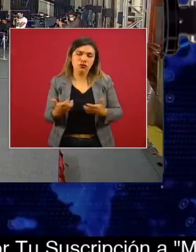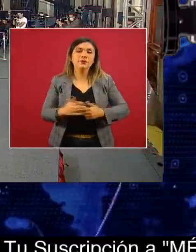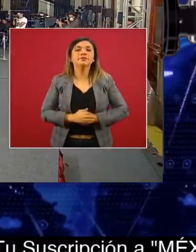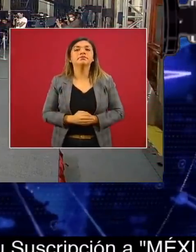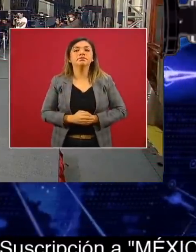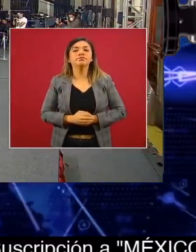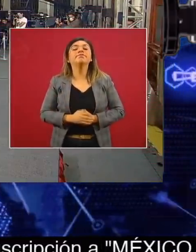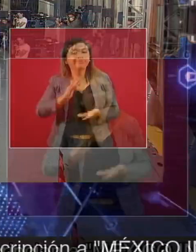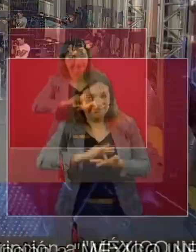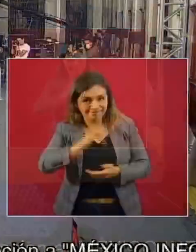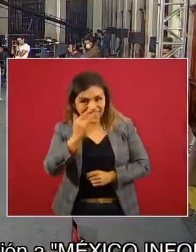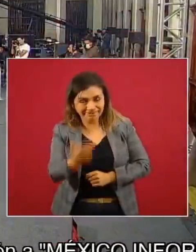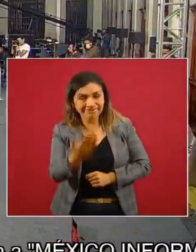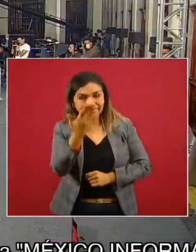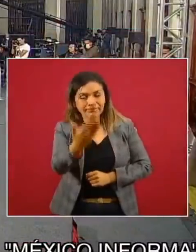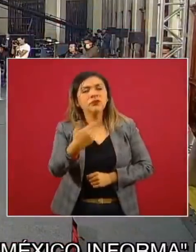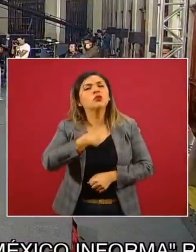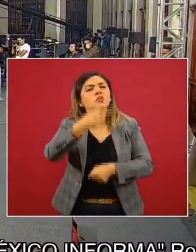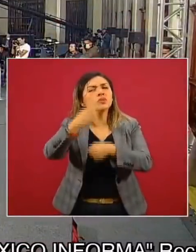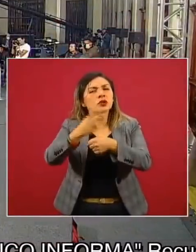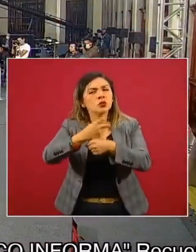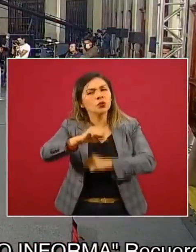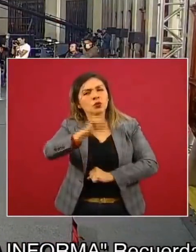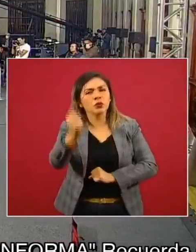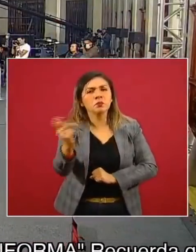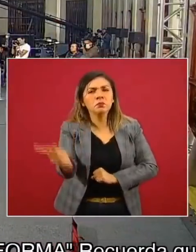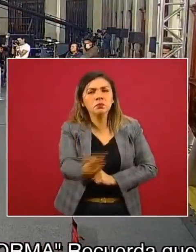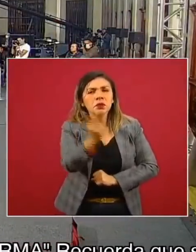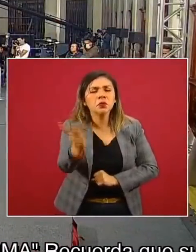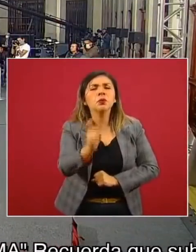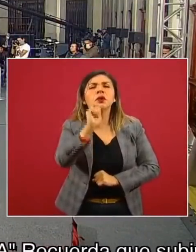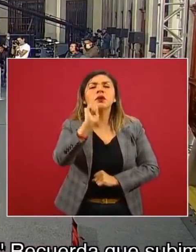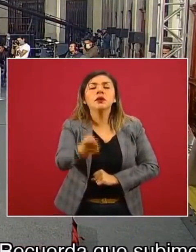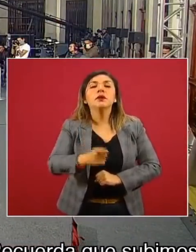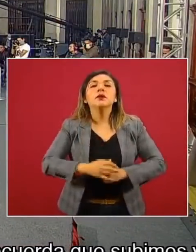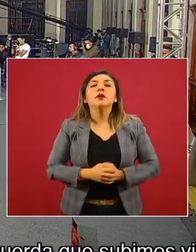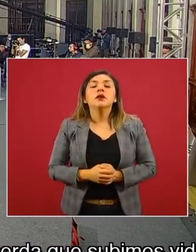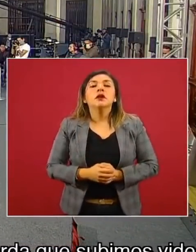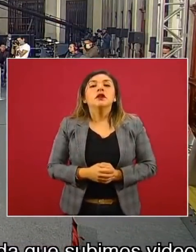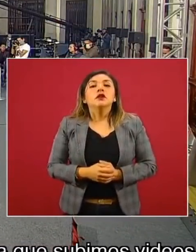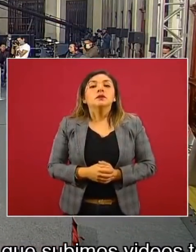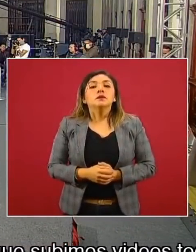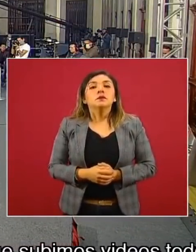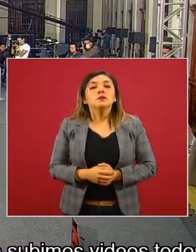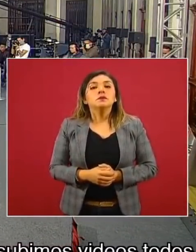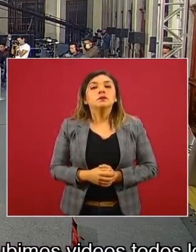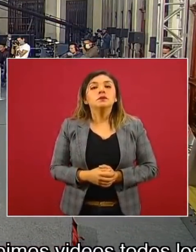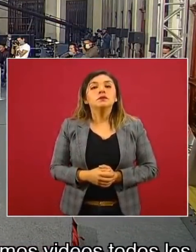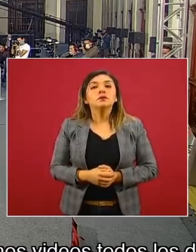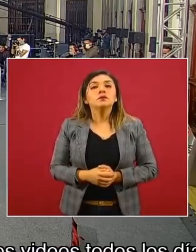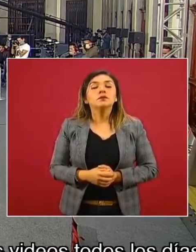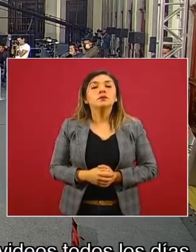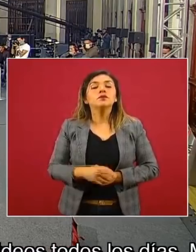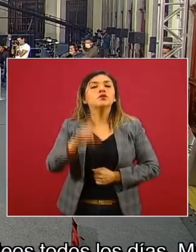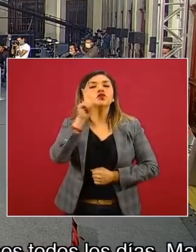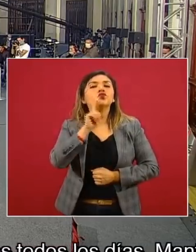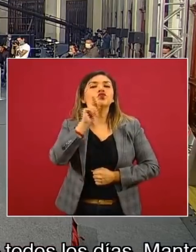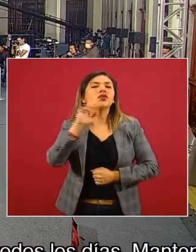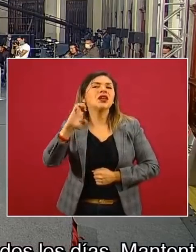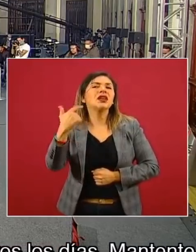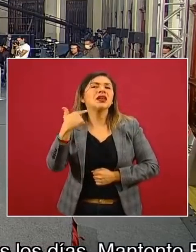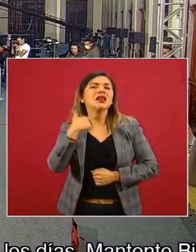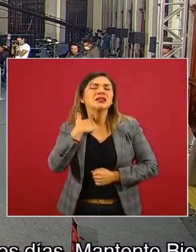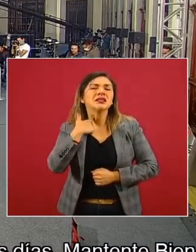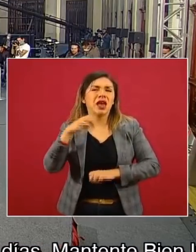Gracias, señor presidente. Mi segunda pregunta viene a colación a las declaraciones de la ex embajadora de